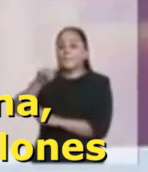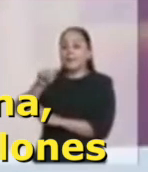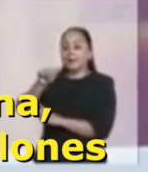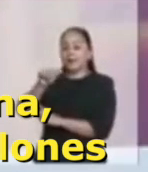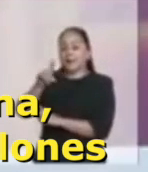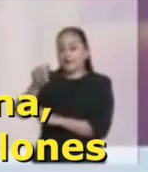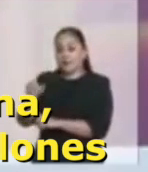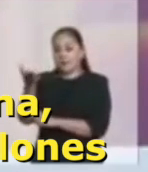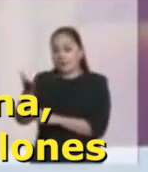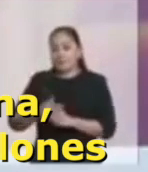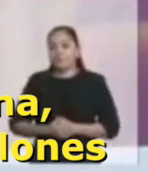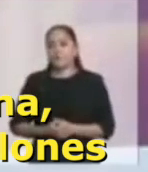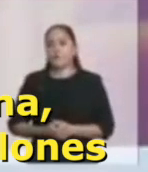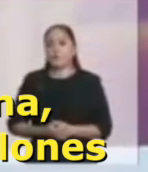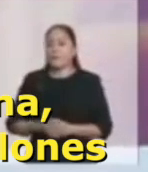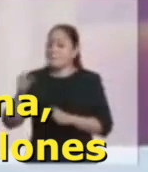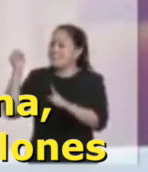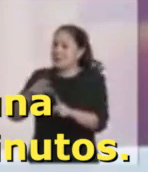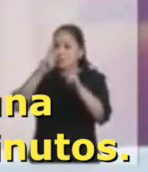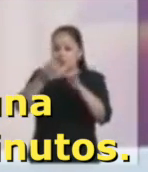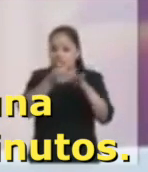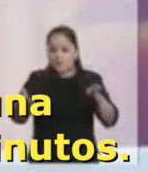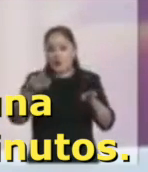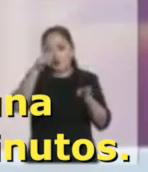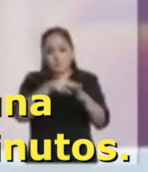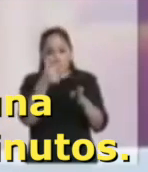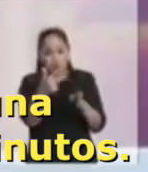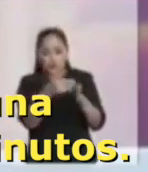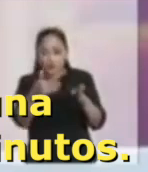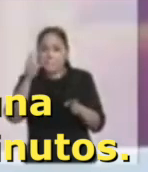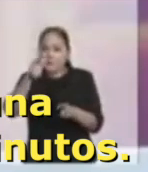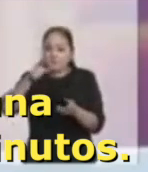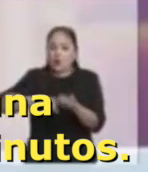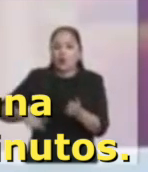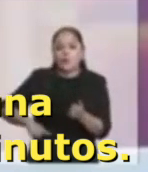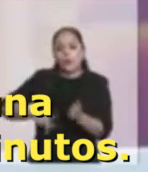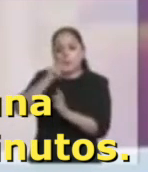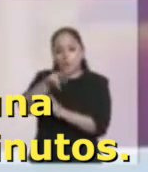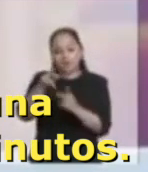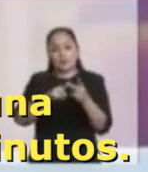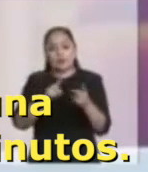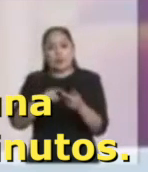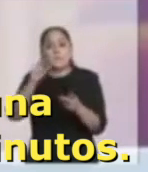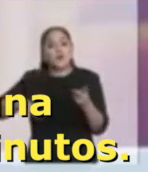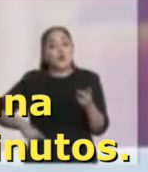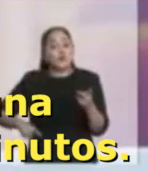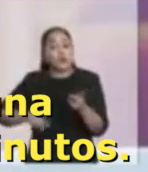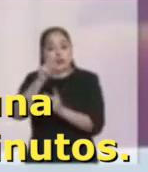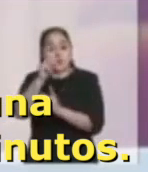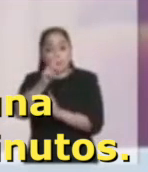canal ntv el debate sumó 1.2 millones de visualizaciones y 411 mil horas vistas